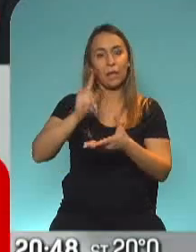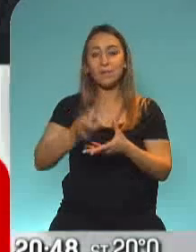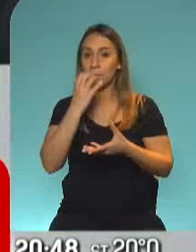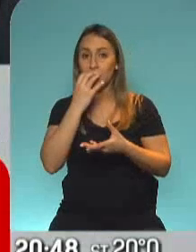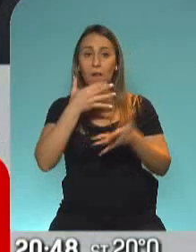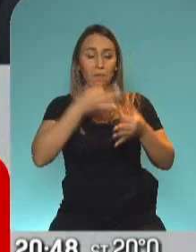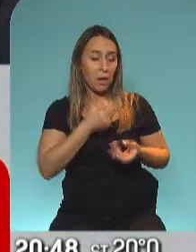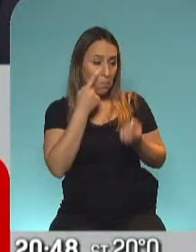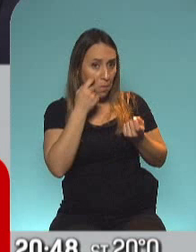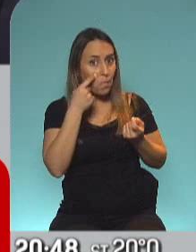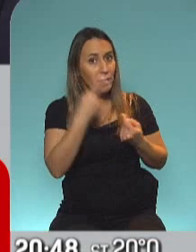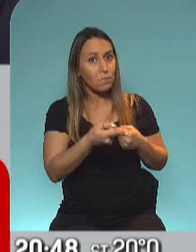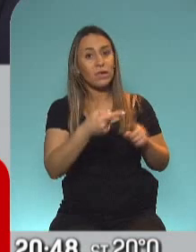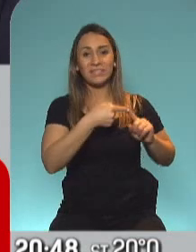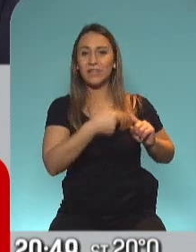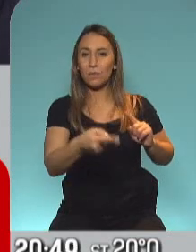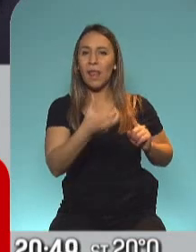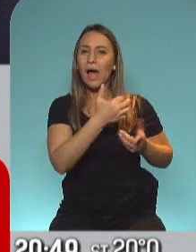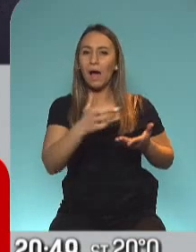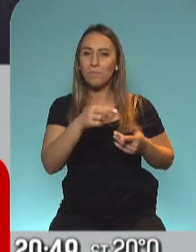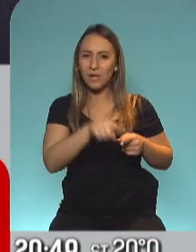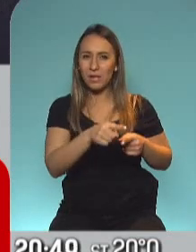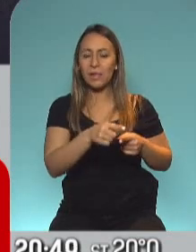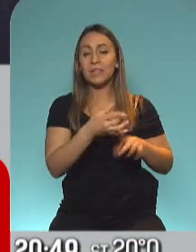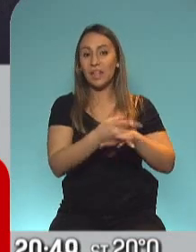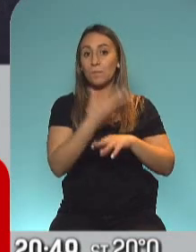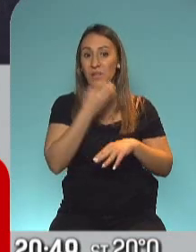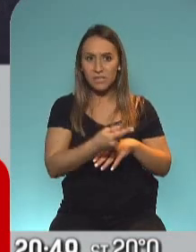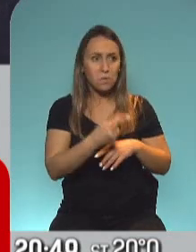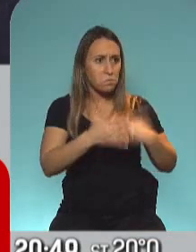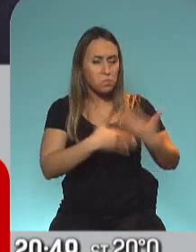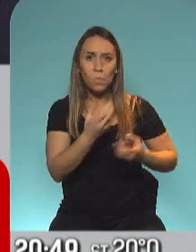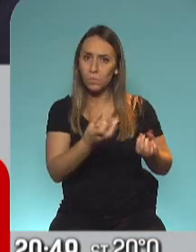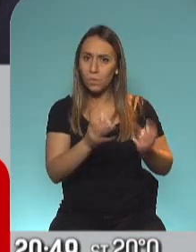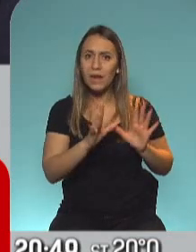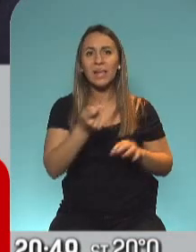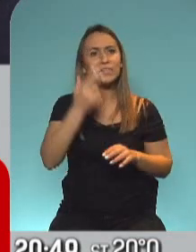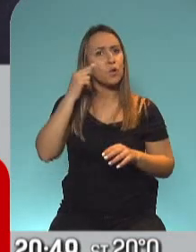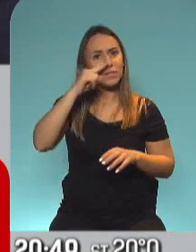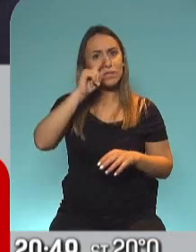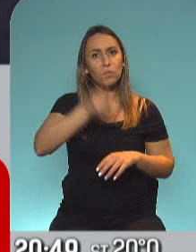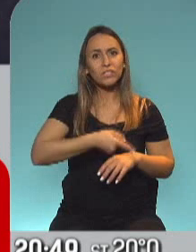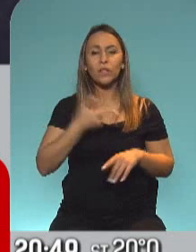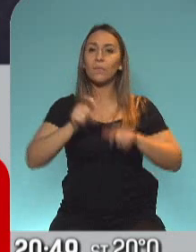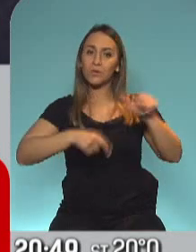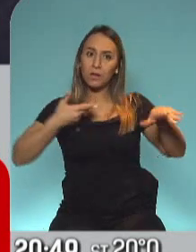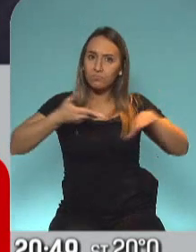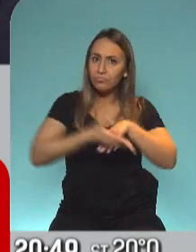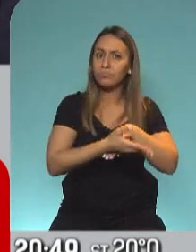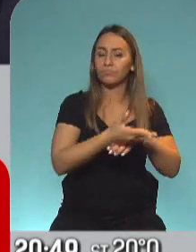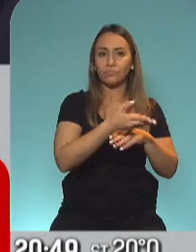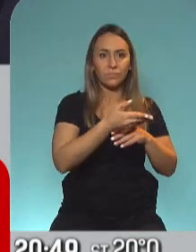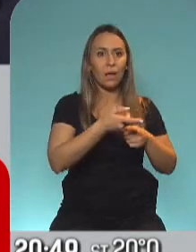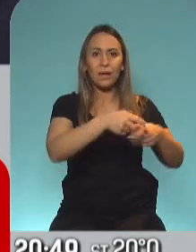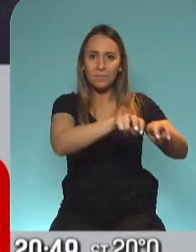Mitre en esta semana que lleva de uso, donde más del 97% de la gente que se acerca a tomar el tren ha hecho uso de la